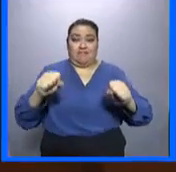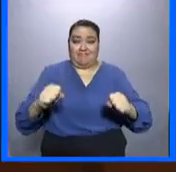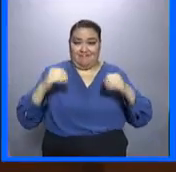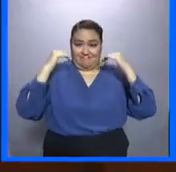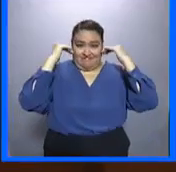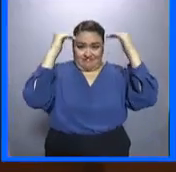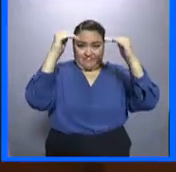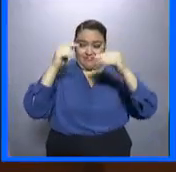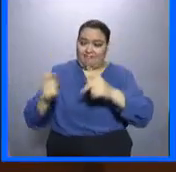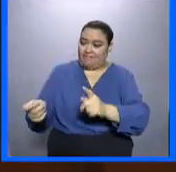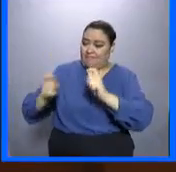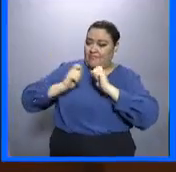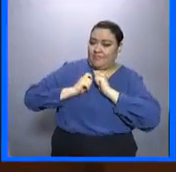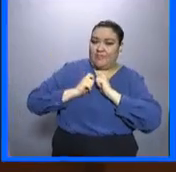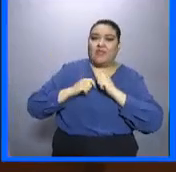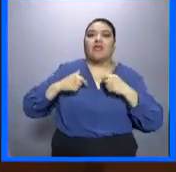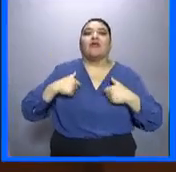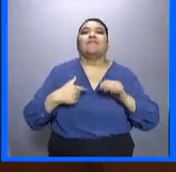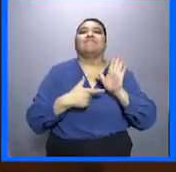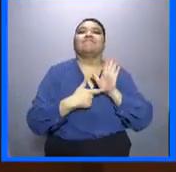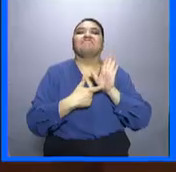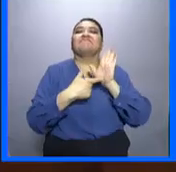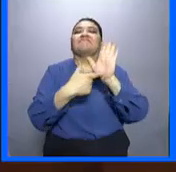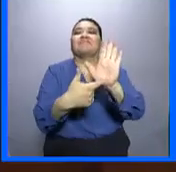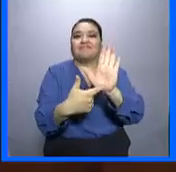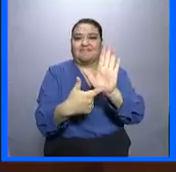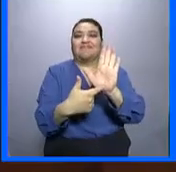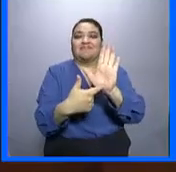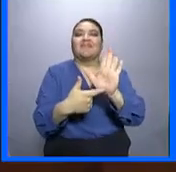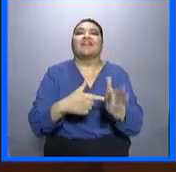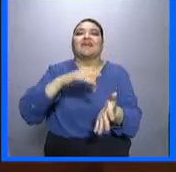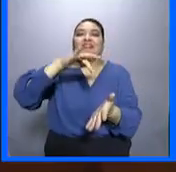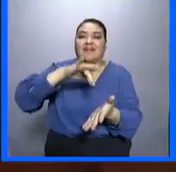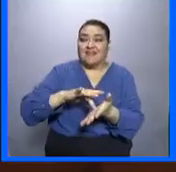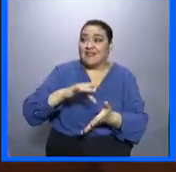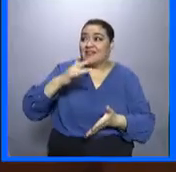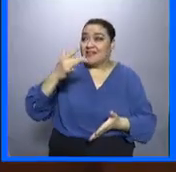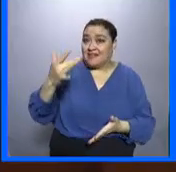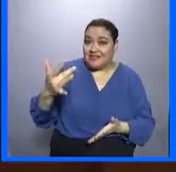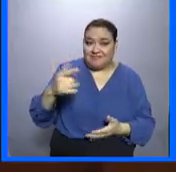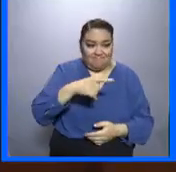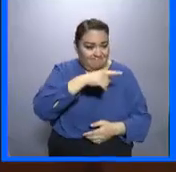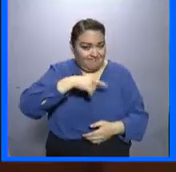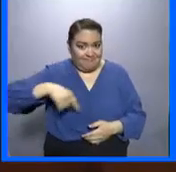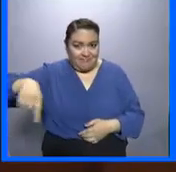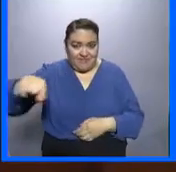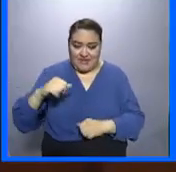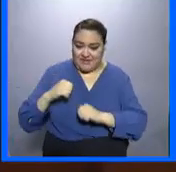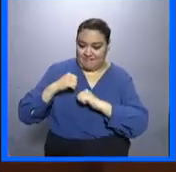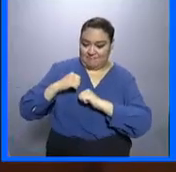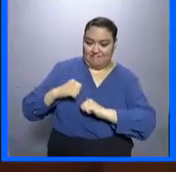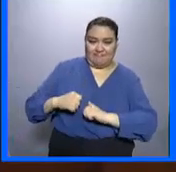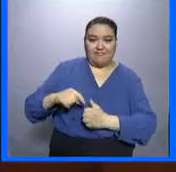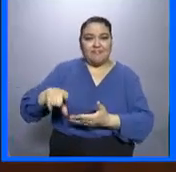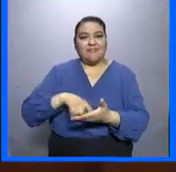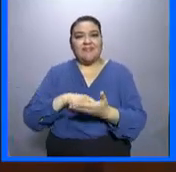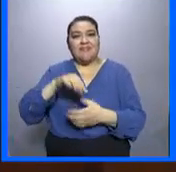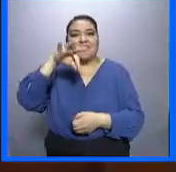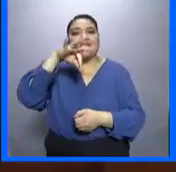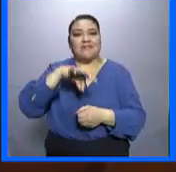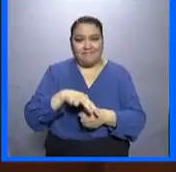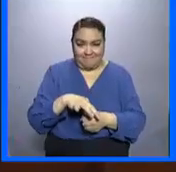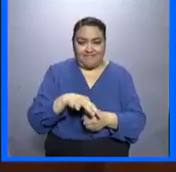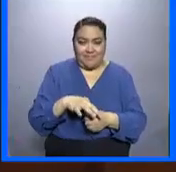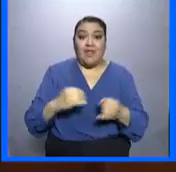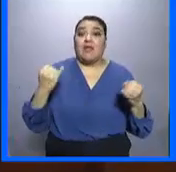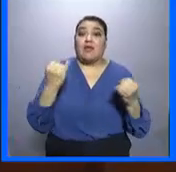Superior, entrego cuentas. Gracias a la labor de las autoridades electorales y